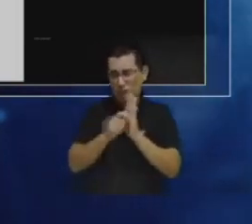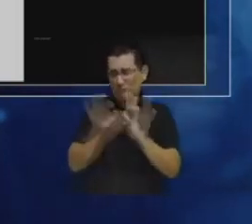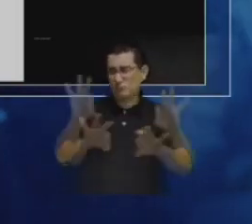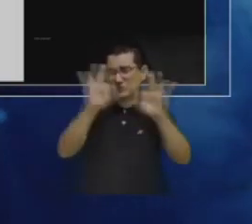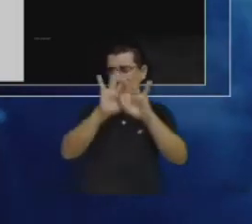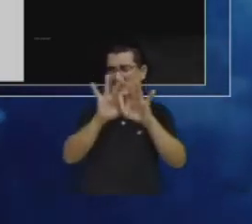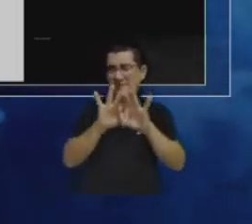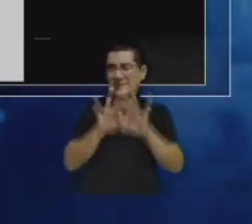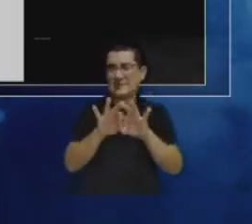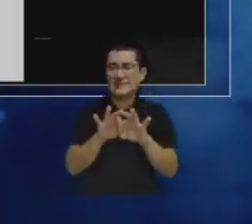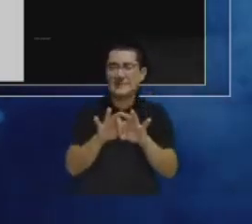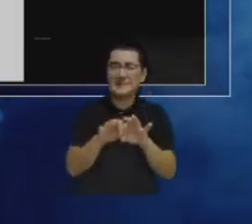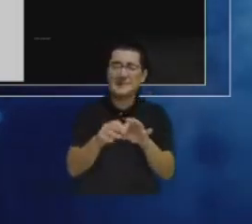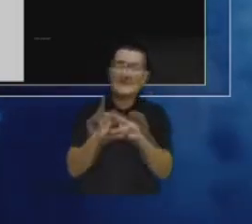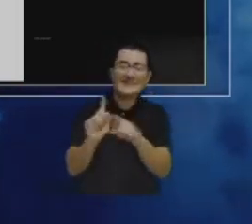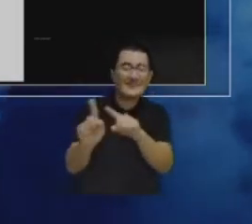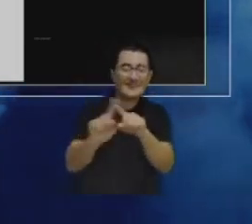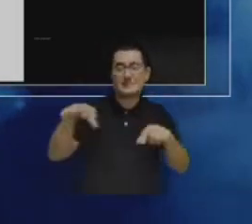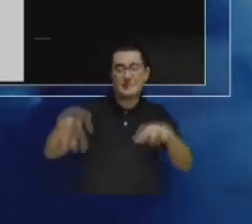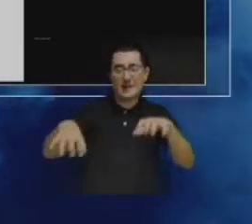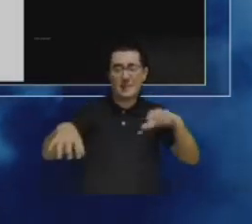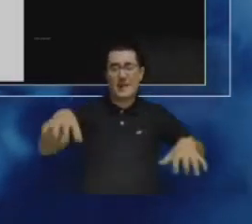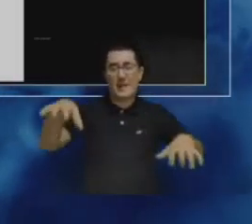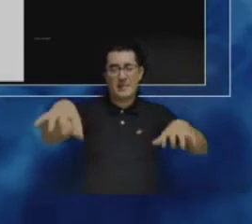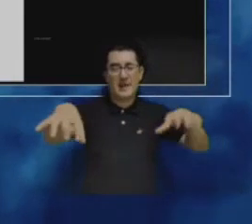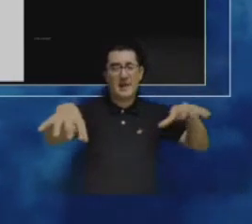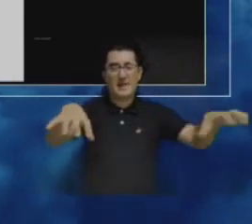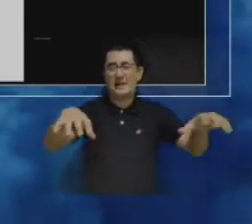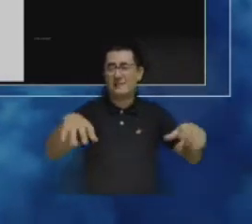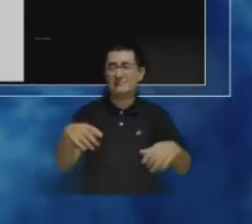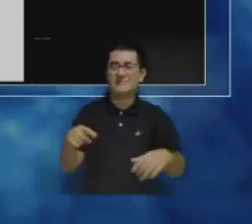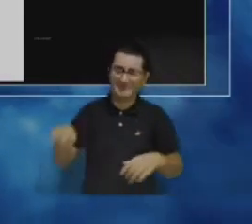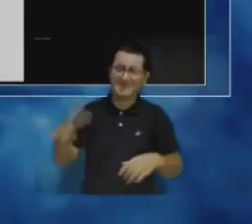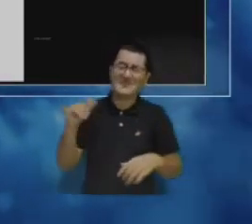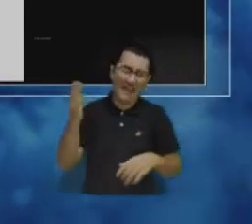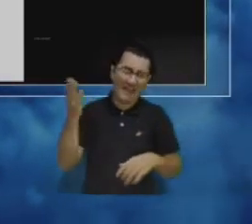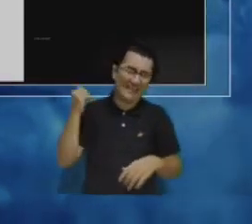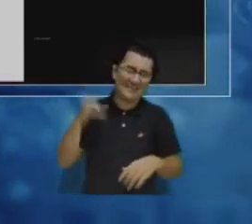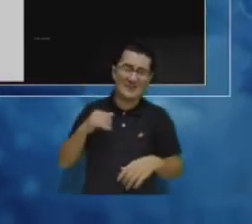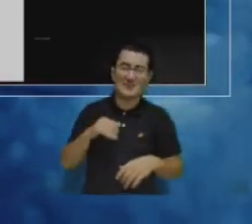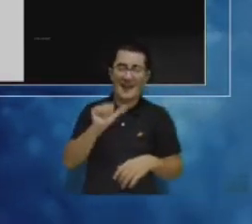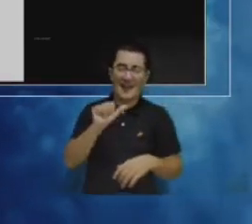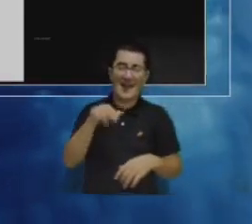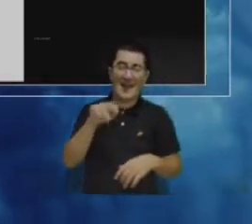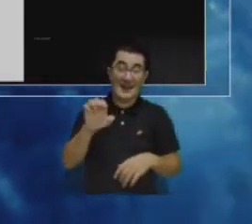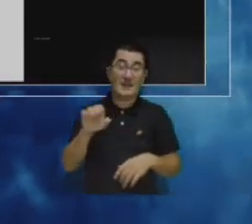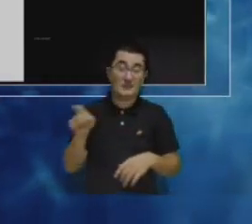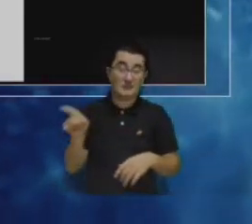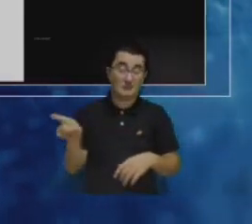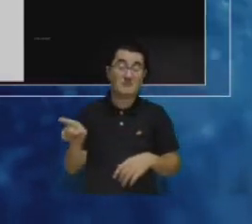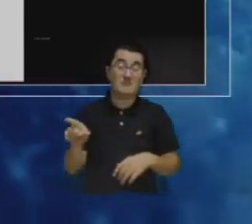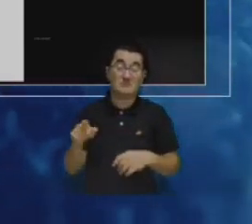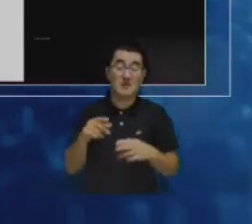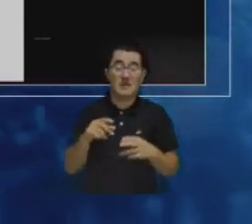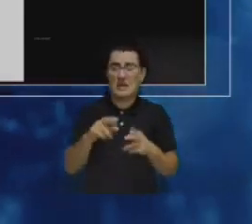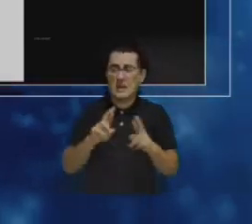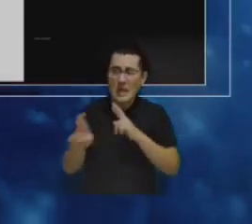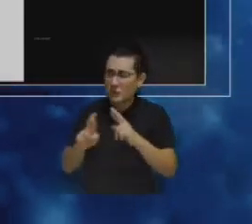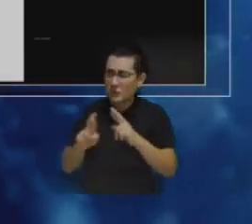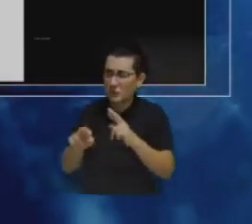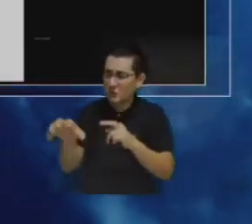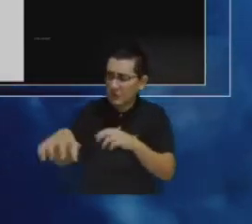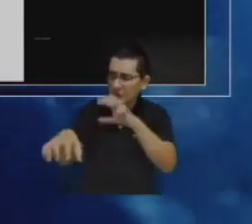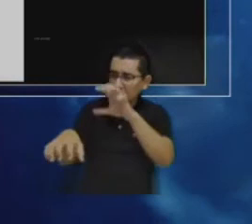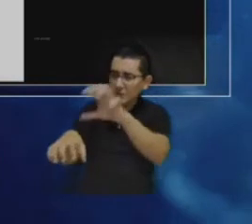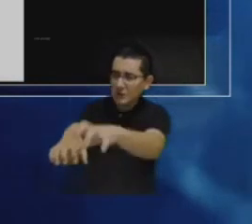de los diferentes actores. Este es un tema que ya está trabajando la ANE en el relacionamiento con sus diferentes stakeholders. Es